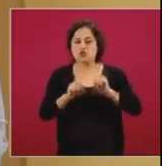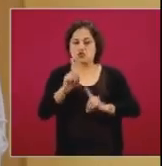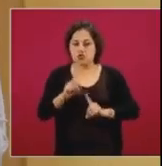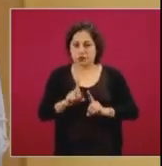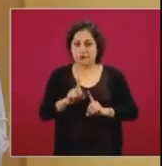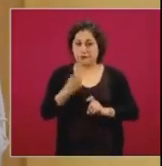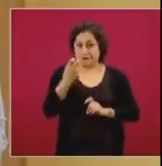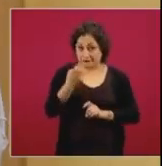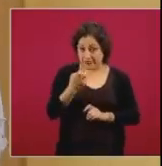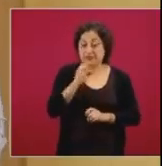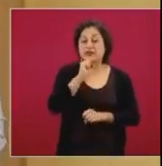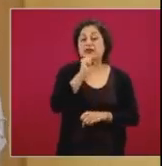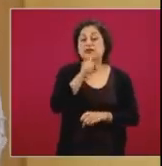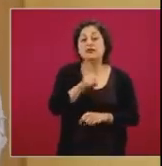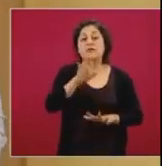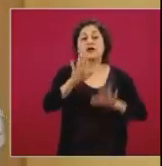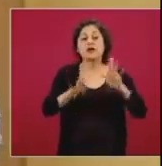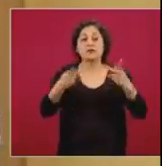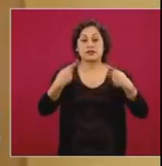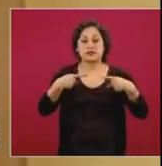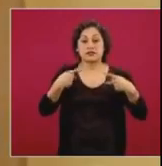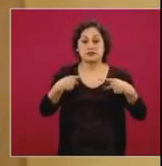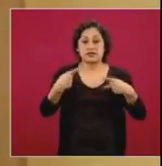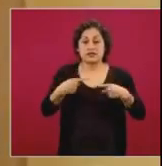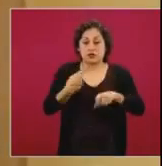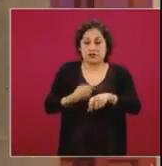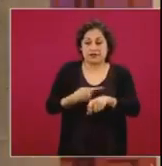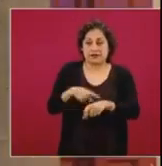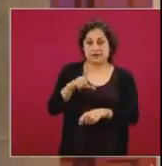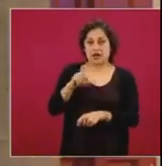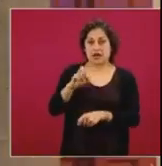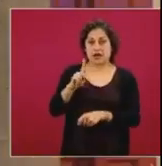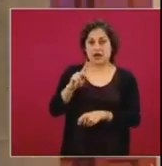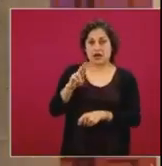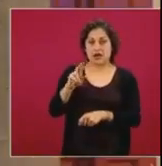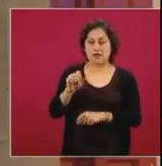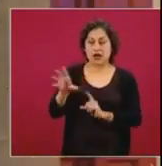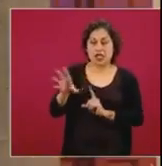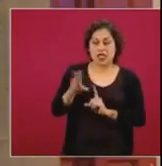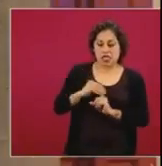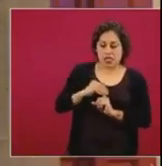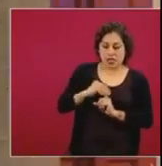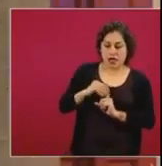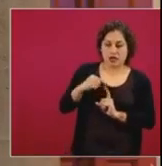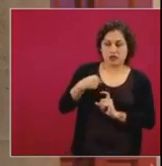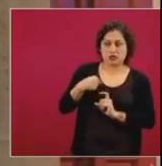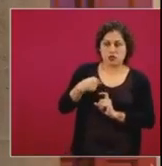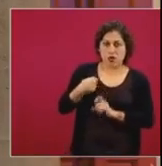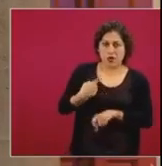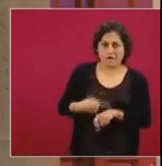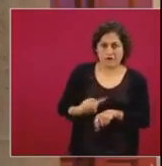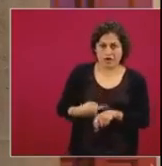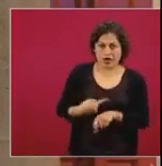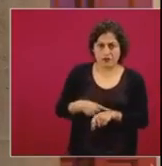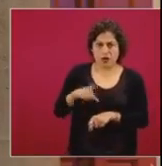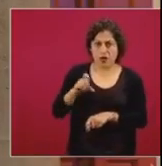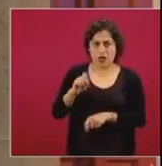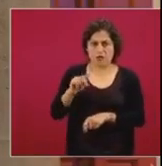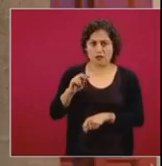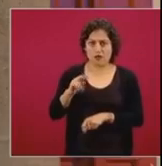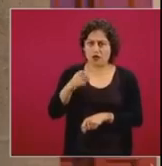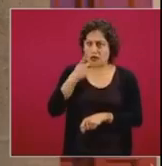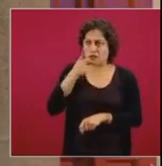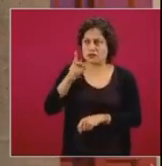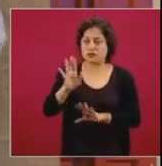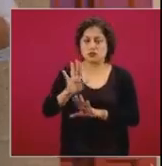lepra teman, al ser contactos, muchos de ellos, teman que tengan ese estigma, que los empiecen a rechazar las demás personas y por eso